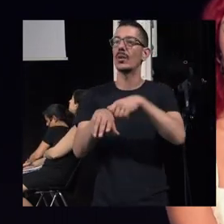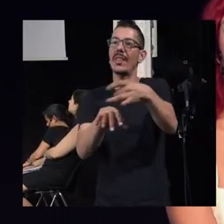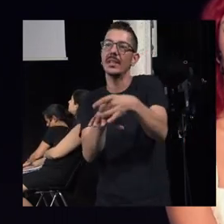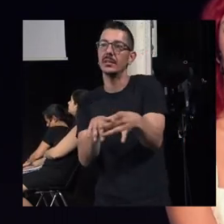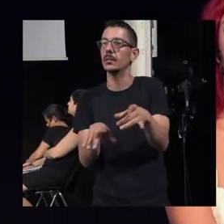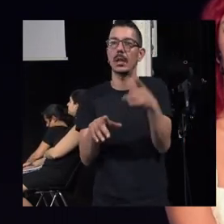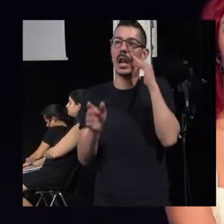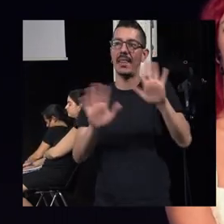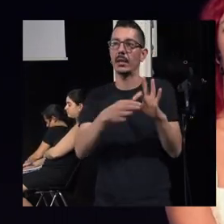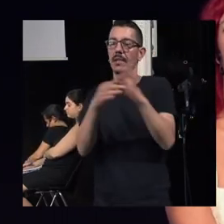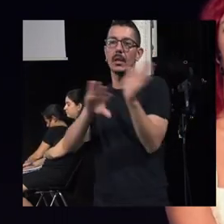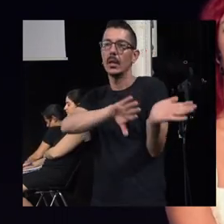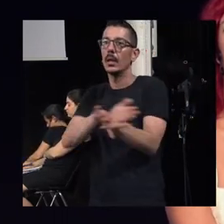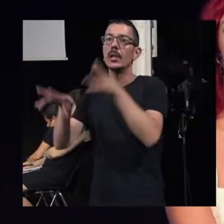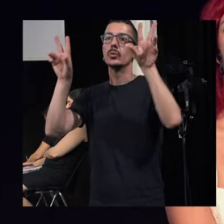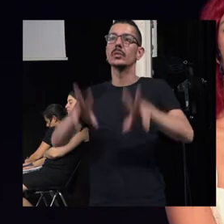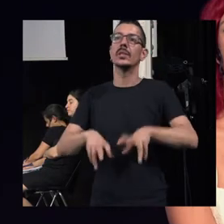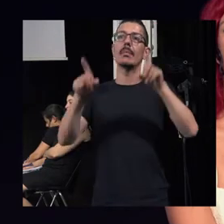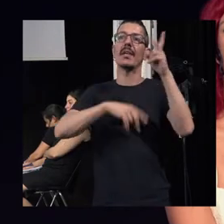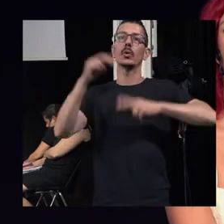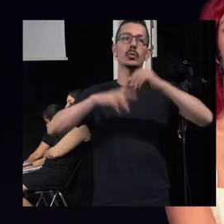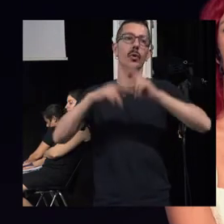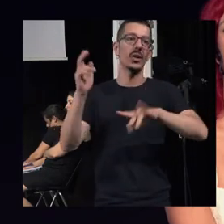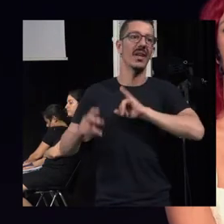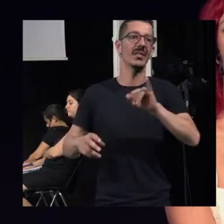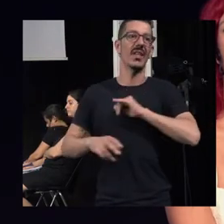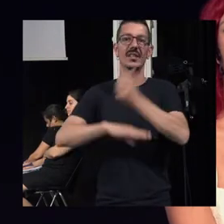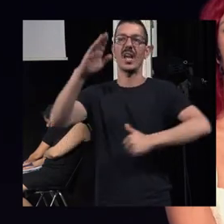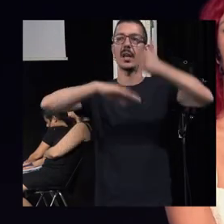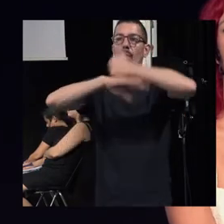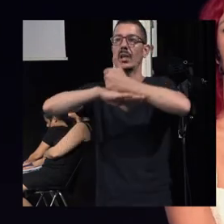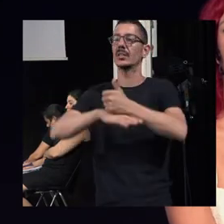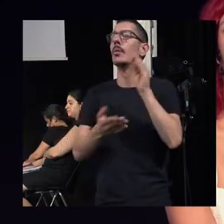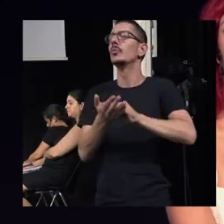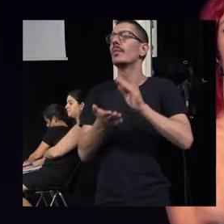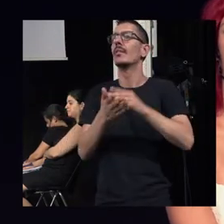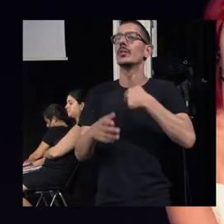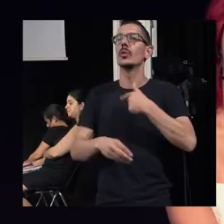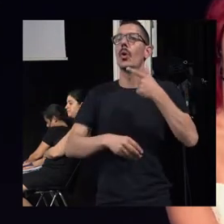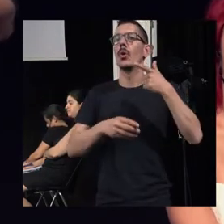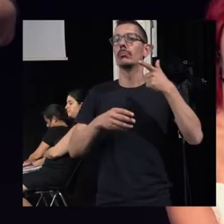las identidades hegemónicas. Muchas veces cuando hago algún tipo de taller siempre pregunto,